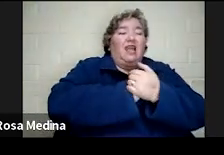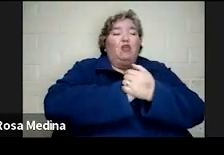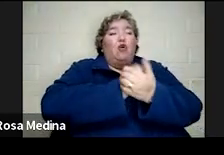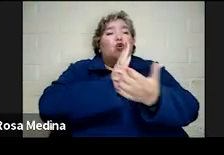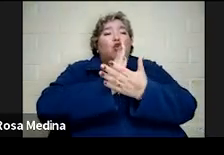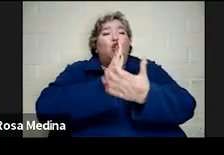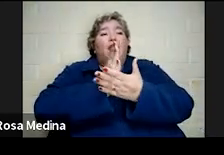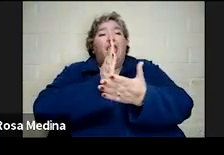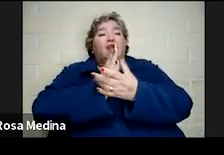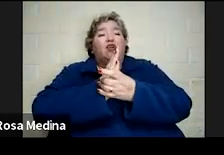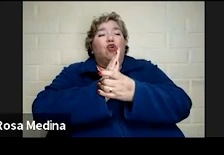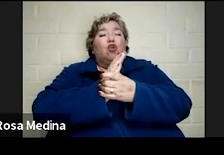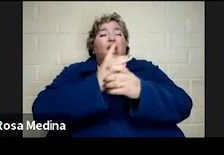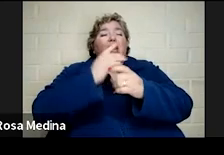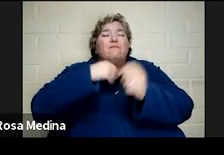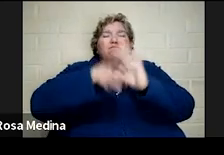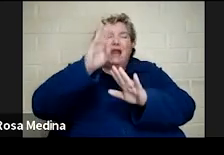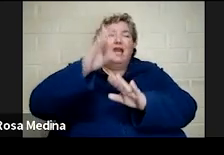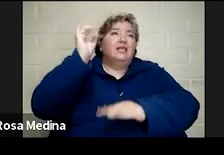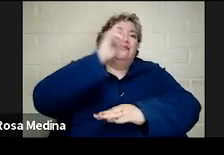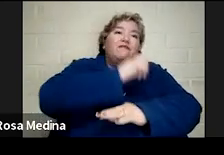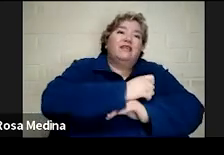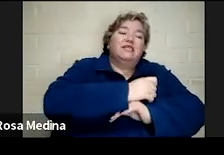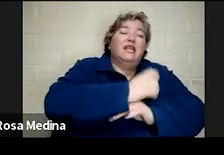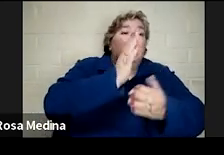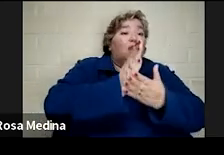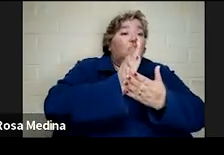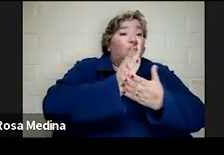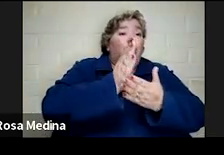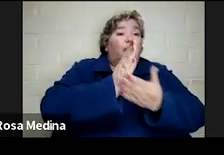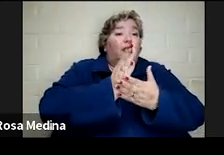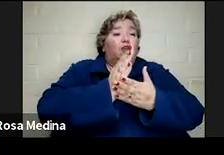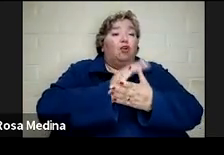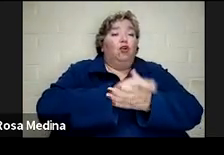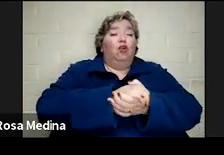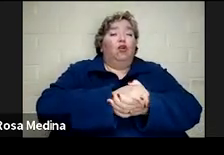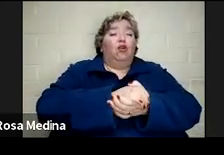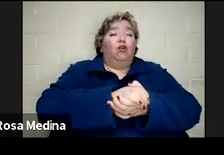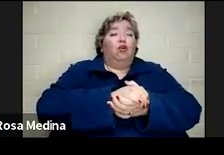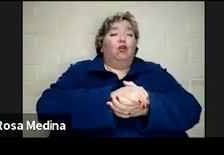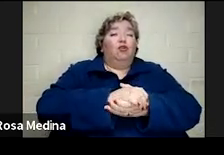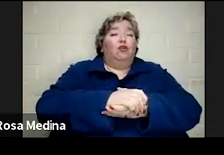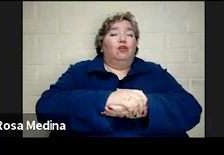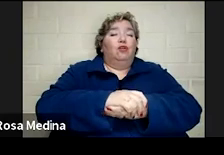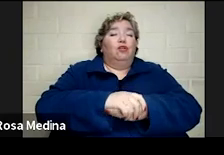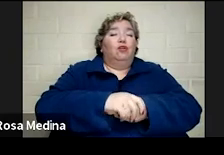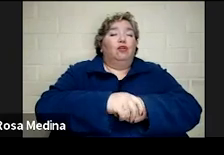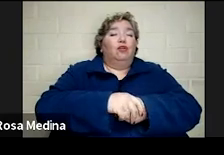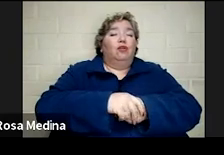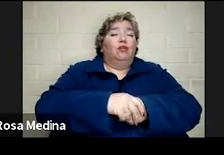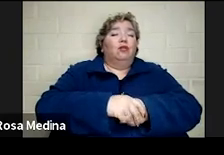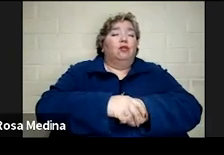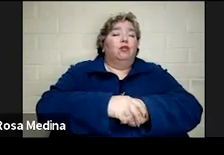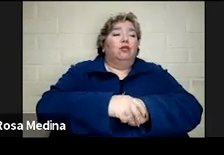de creer y que puede terminar en cosas más ansiosas, más de depresión. Entonces Siempre creo que ante la